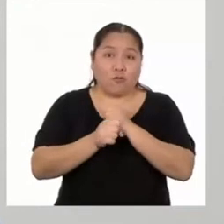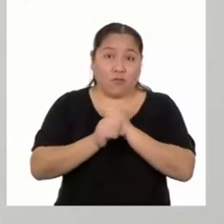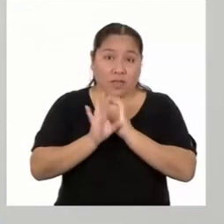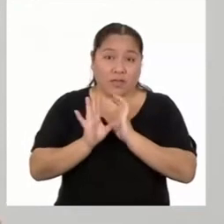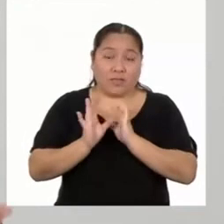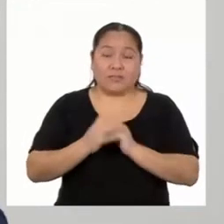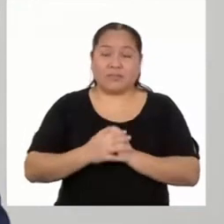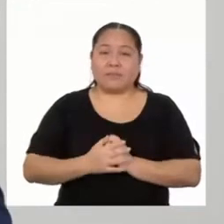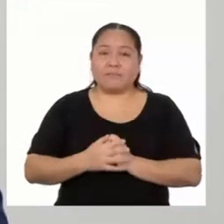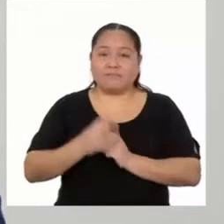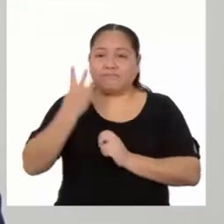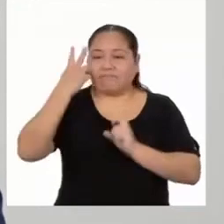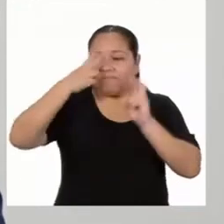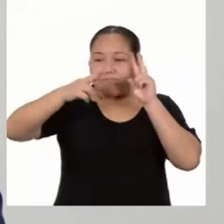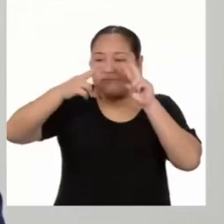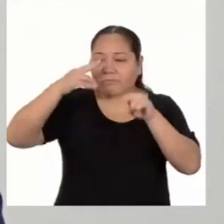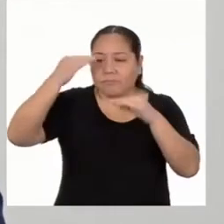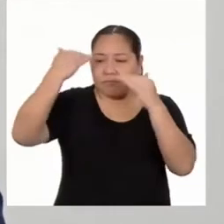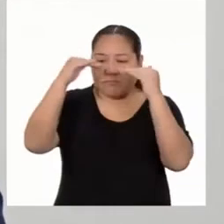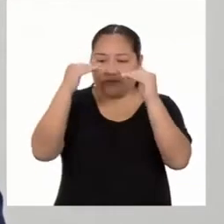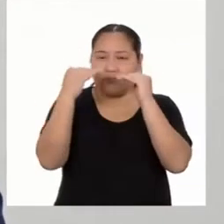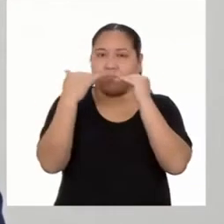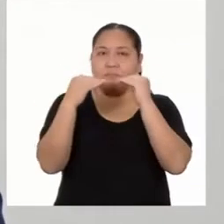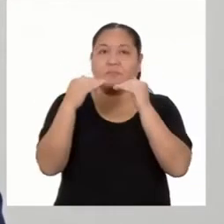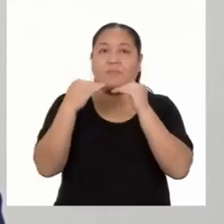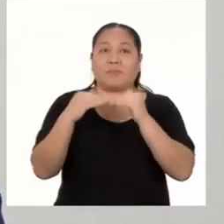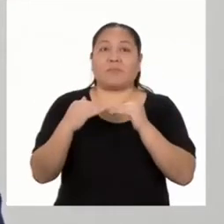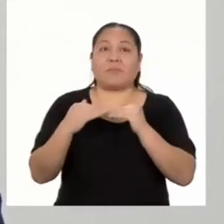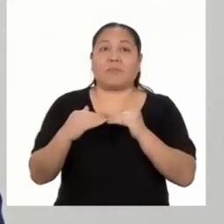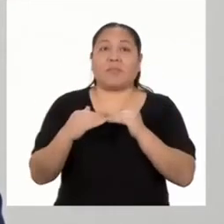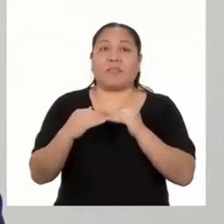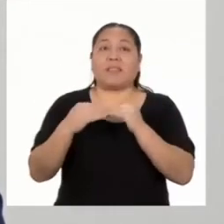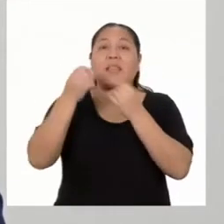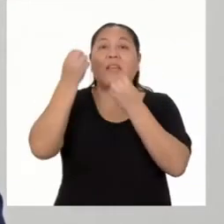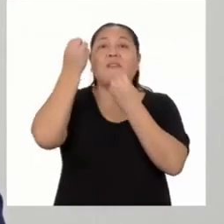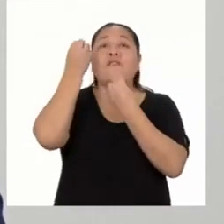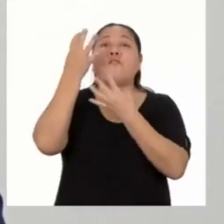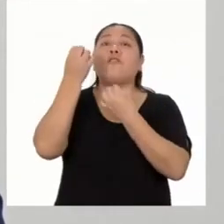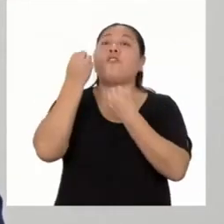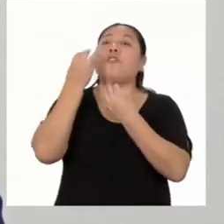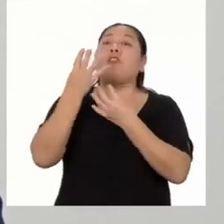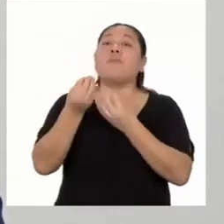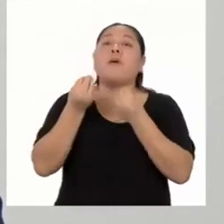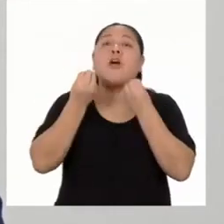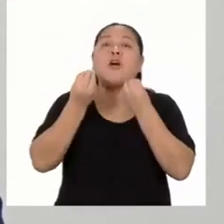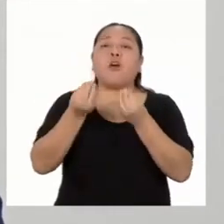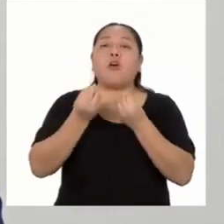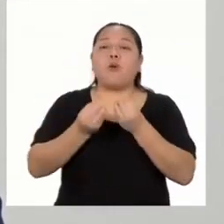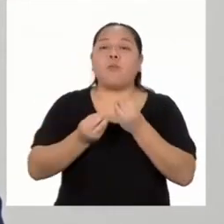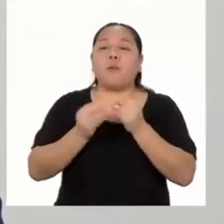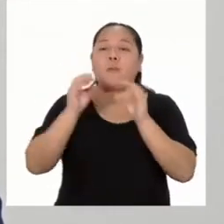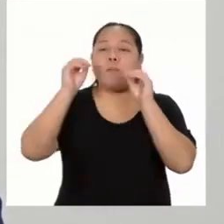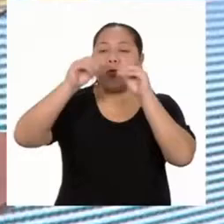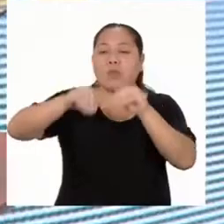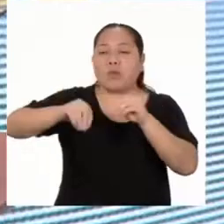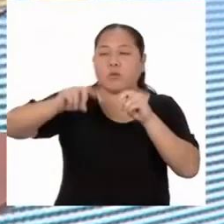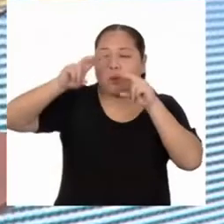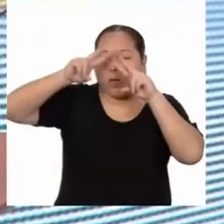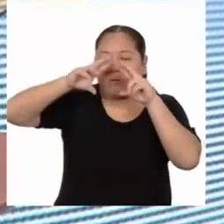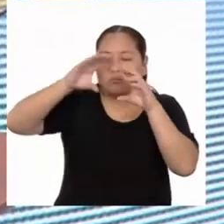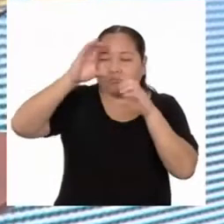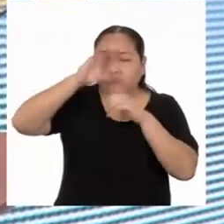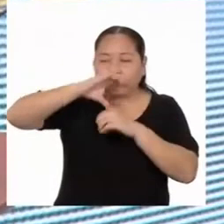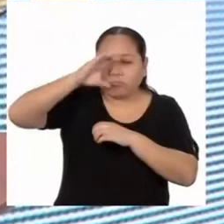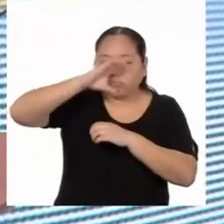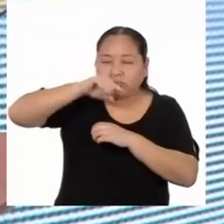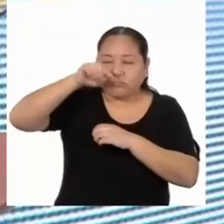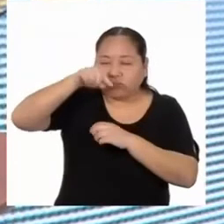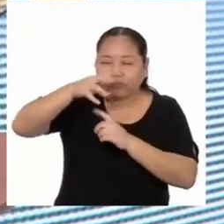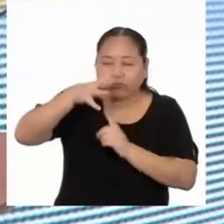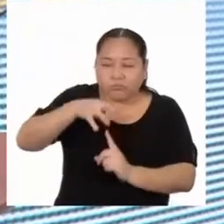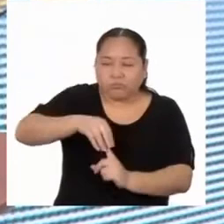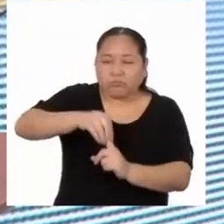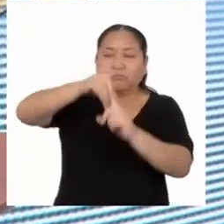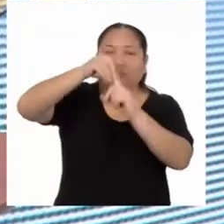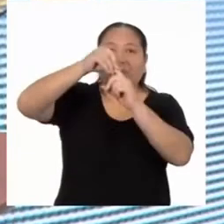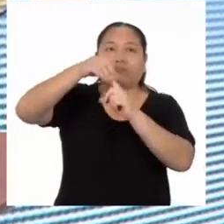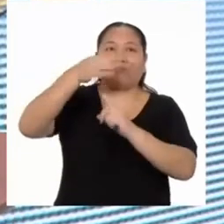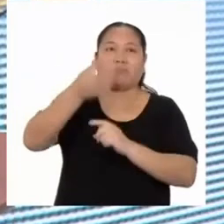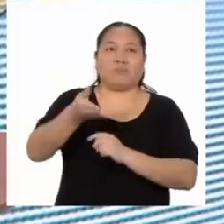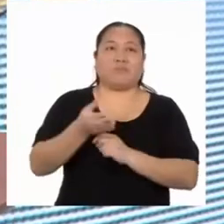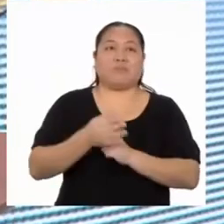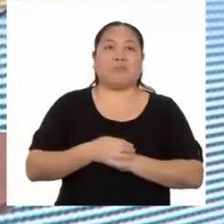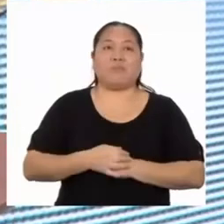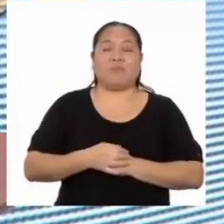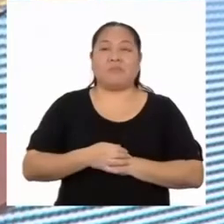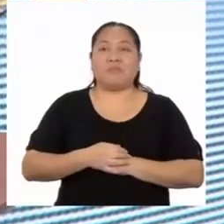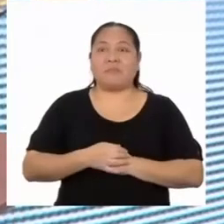varios artículos que te informan sobre cómo realizar una búsqueda especializada. Mira, también hay